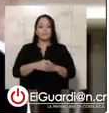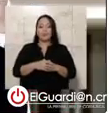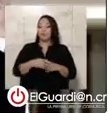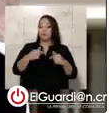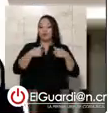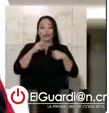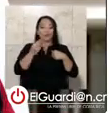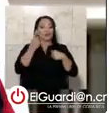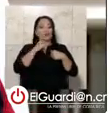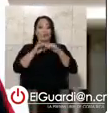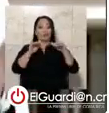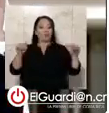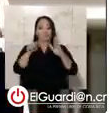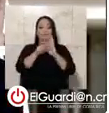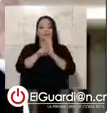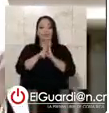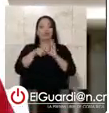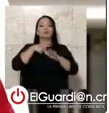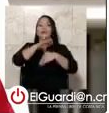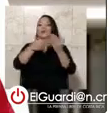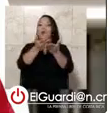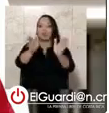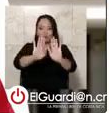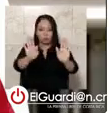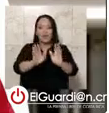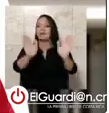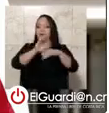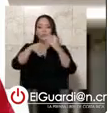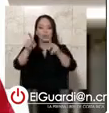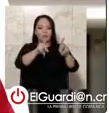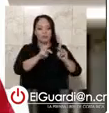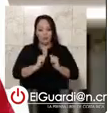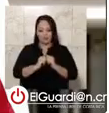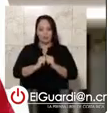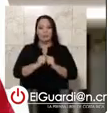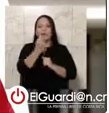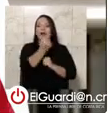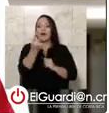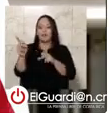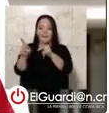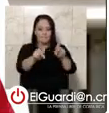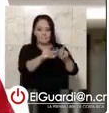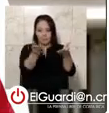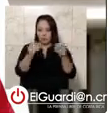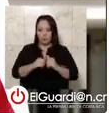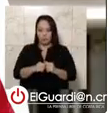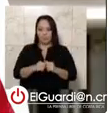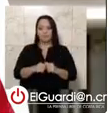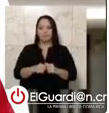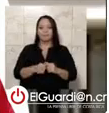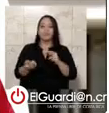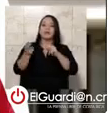al país, a todos, a cada ciudadana, a cada ciudadano. El